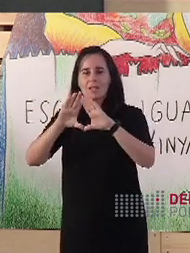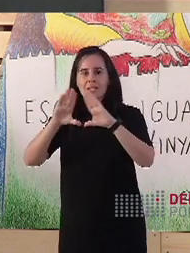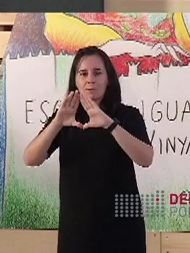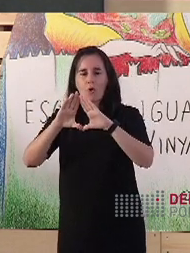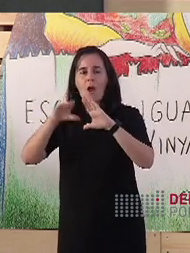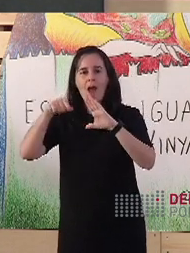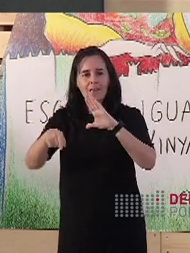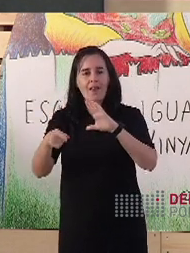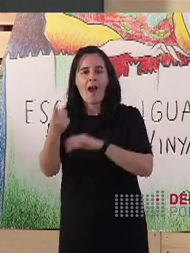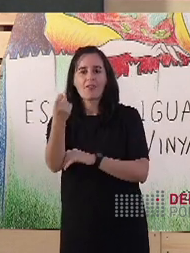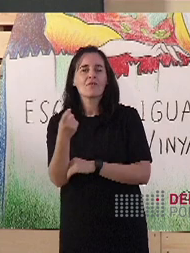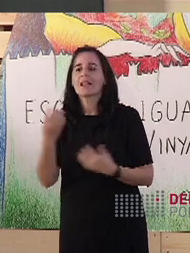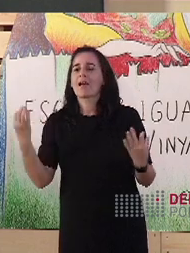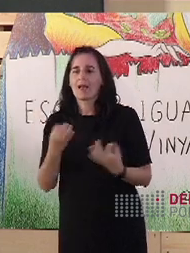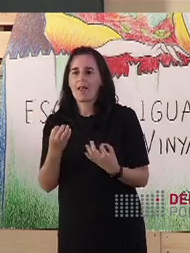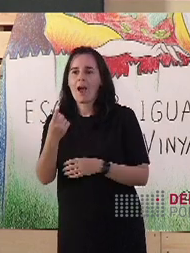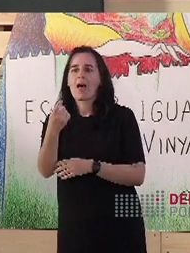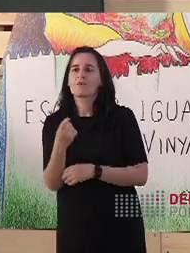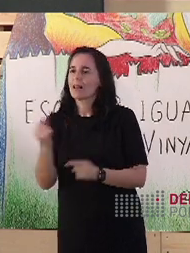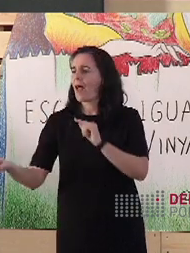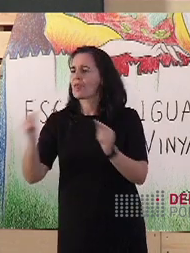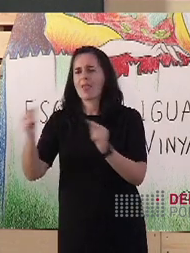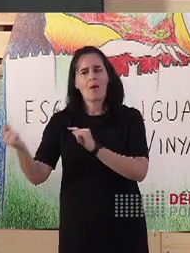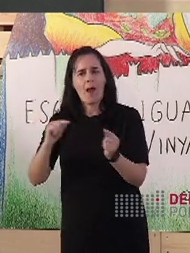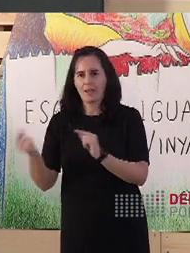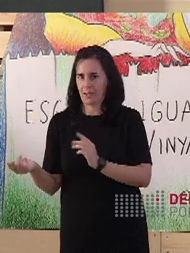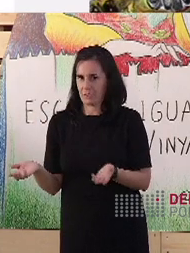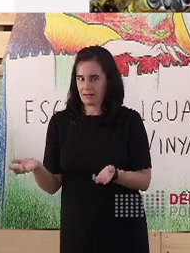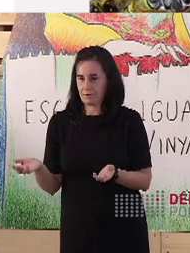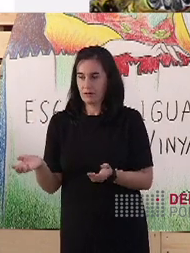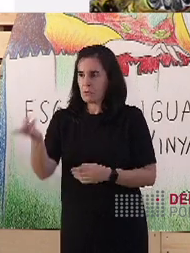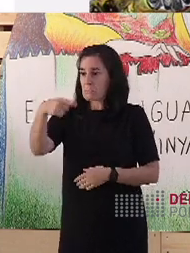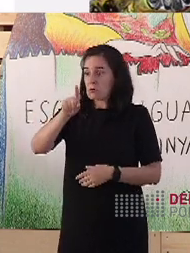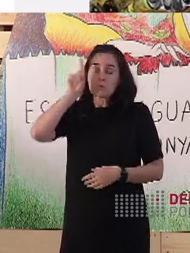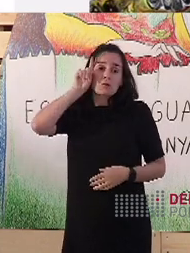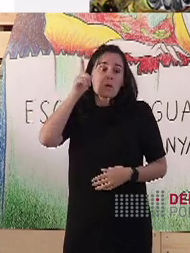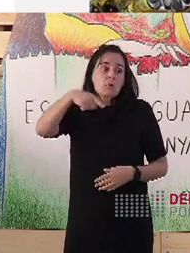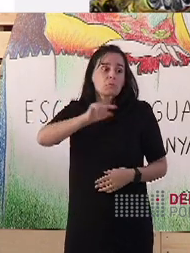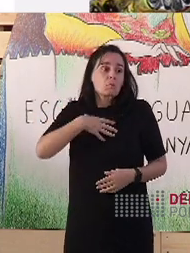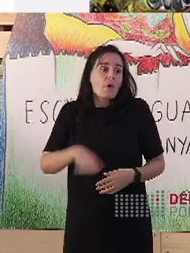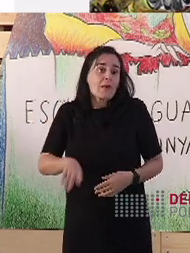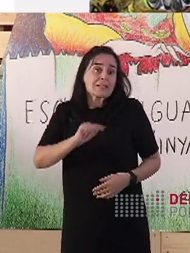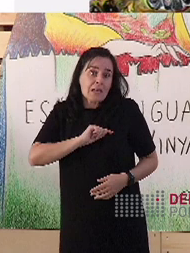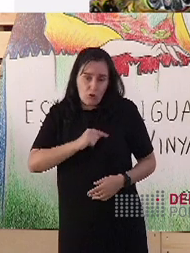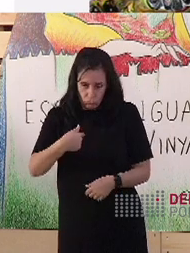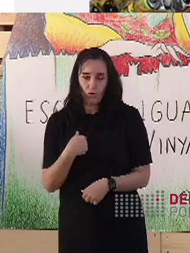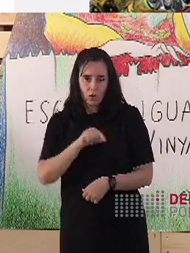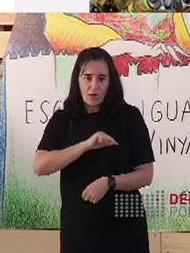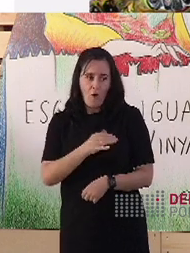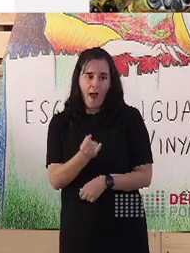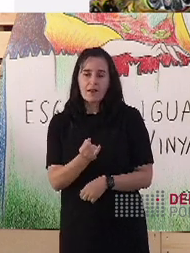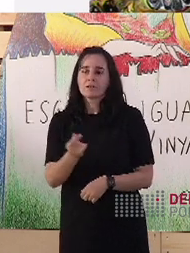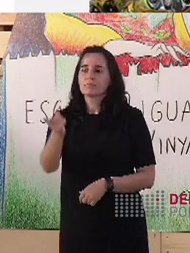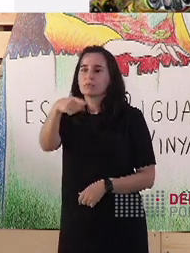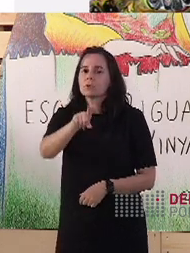de una vez por todas, era resituar el debate. No sé si tenéis esa sensación, que nosotras al menos sí tenemos, de que